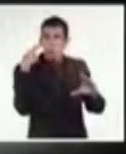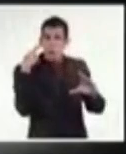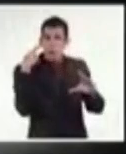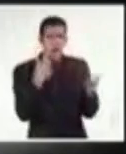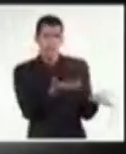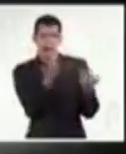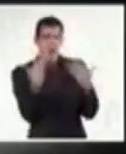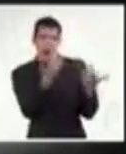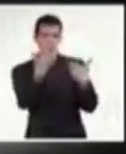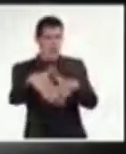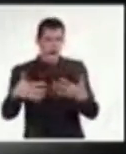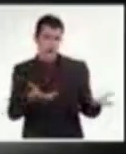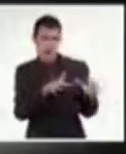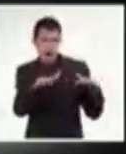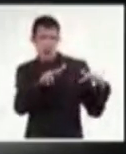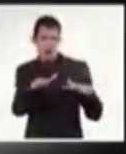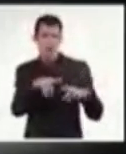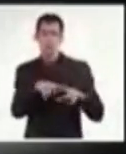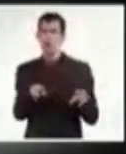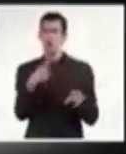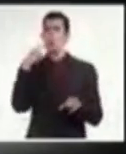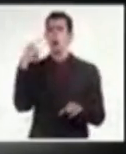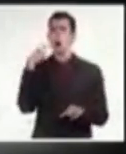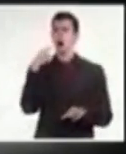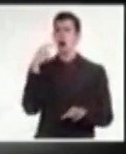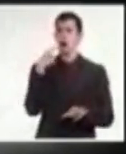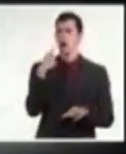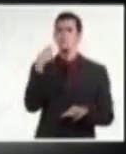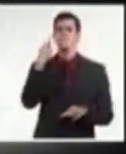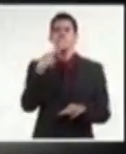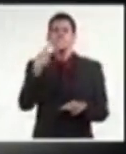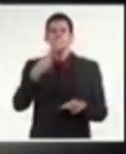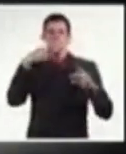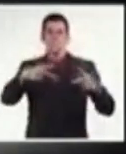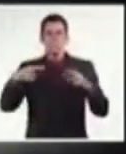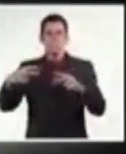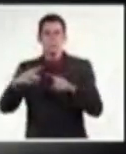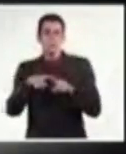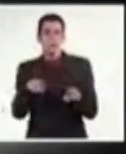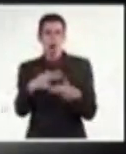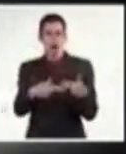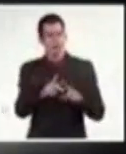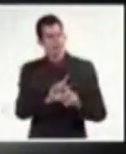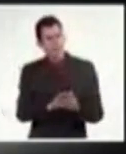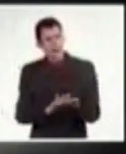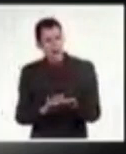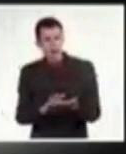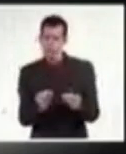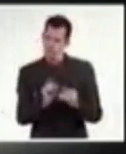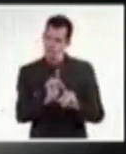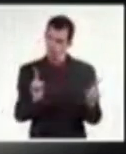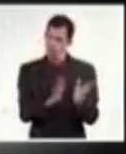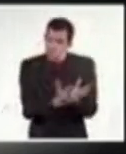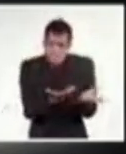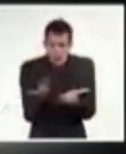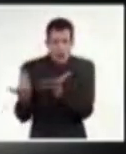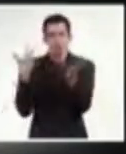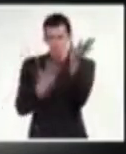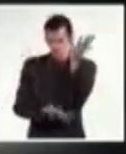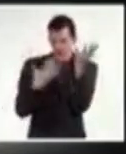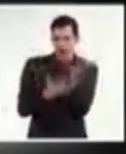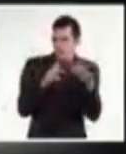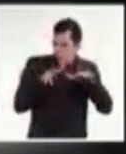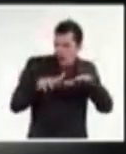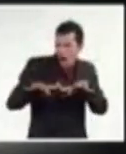mismo que quieren hacer algo, empiezan a debilitar la dictadura. Y sabemos bien claro que la dictadura no